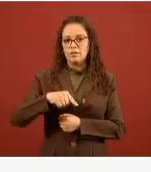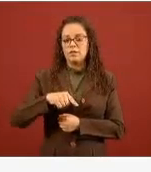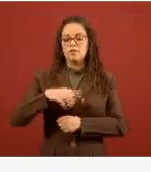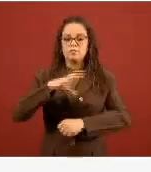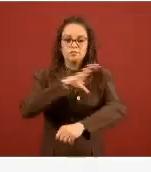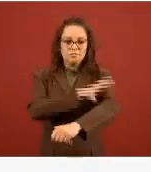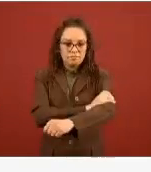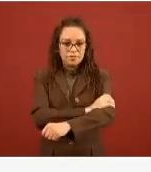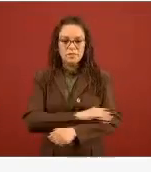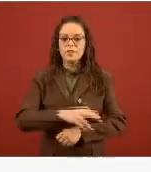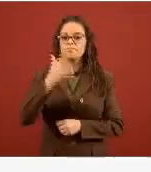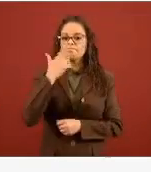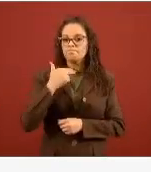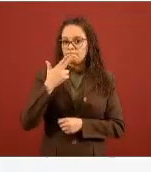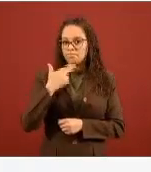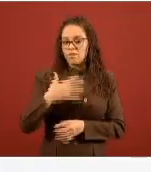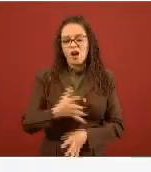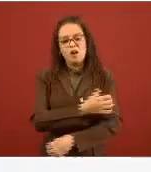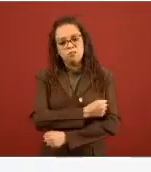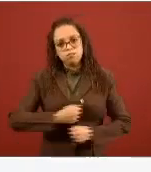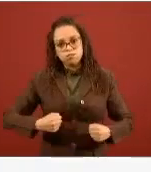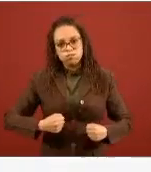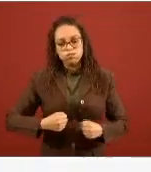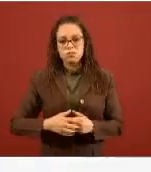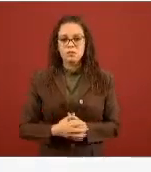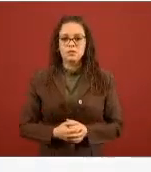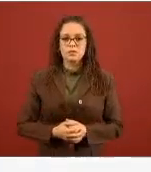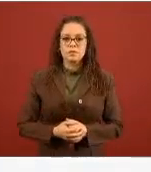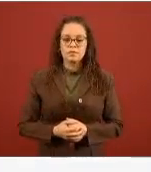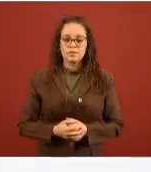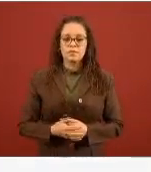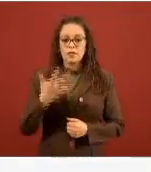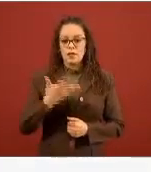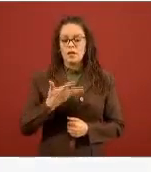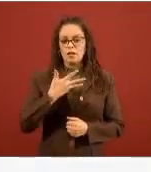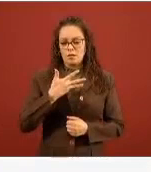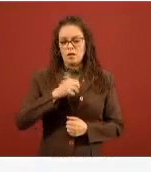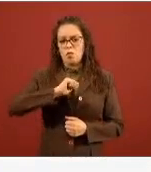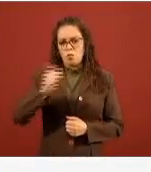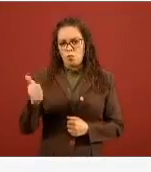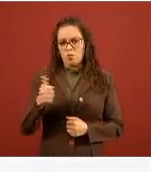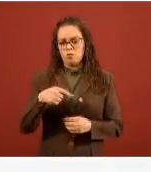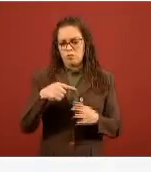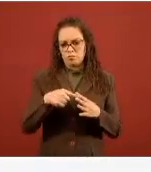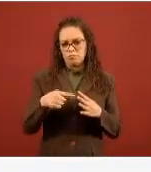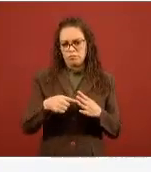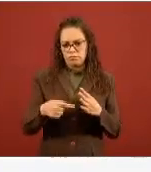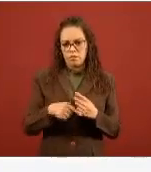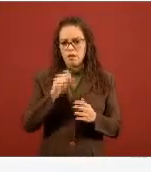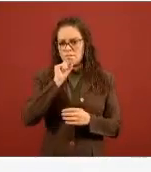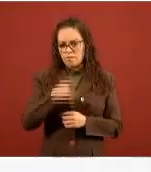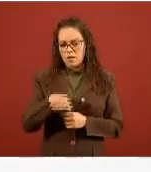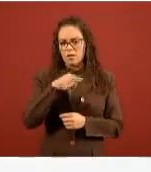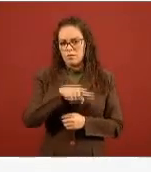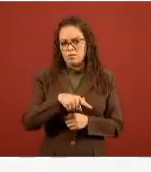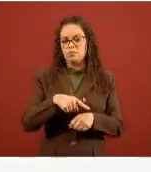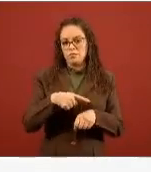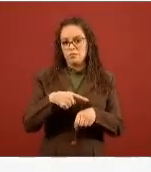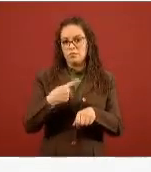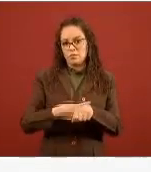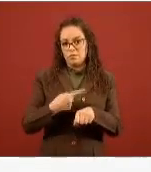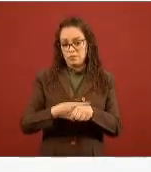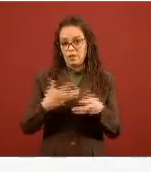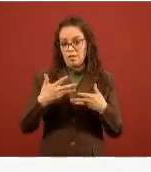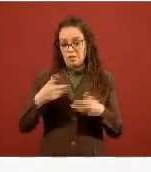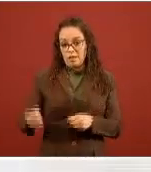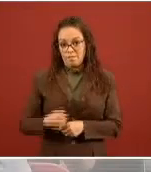la diabetes y la obesidad, sin perder de vista que otras comorbilidades continúan también presentando incremento en